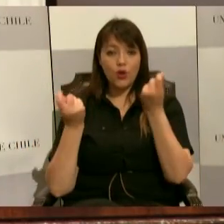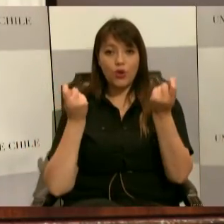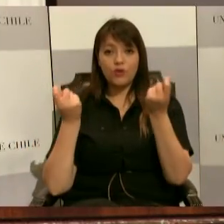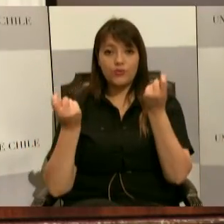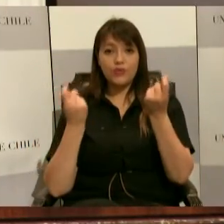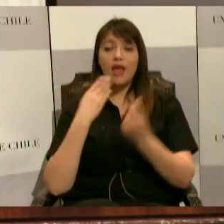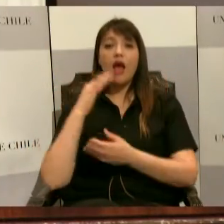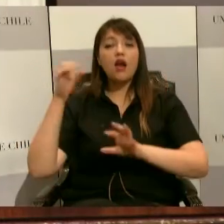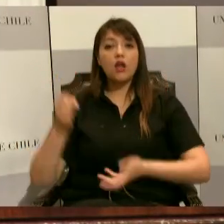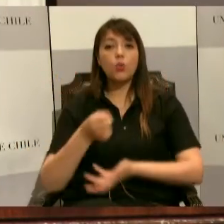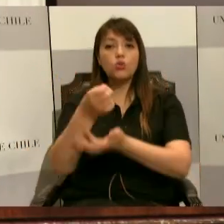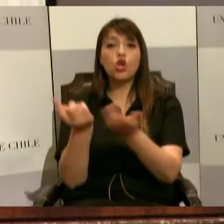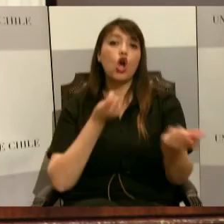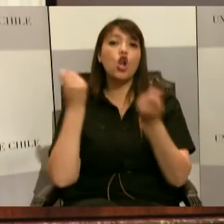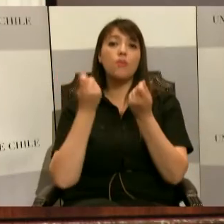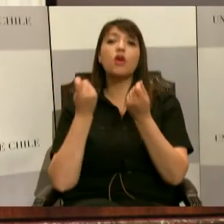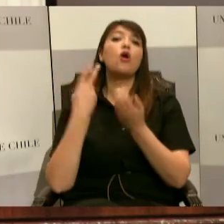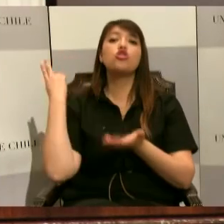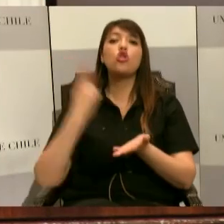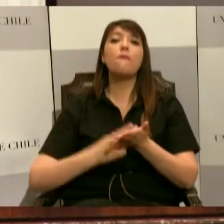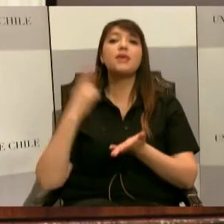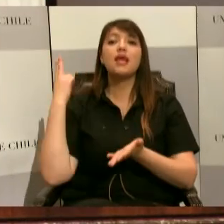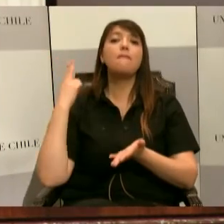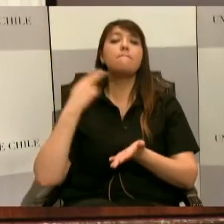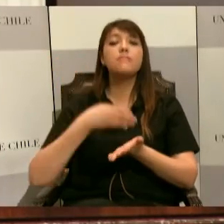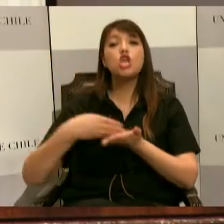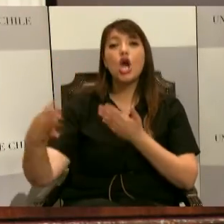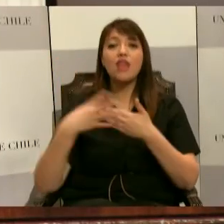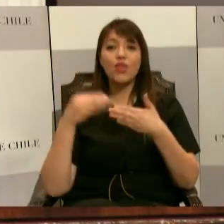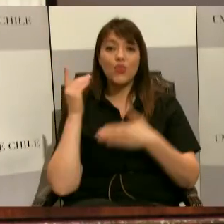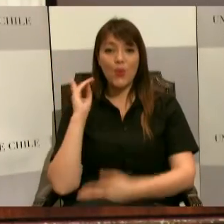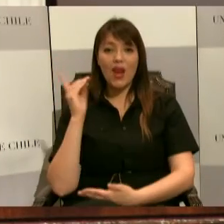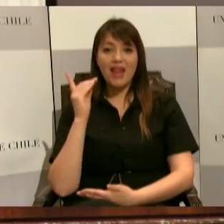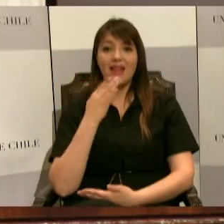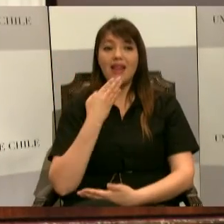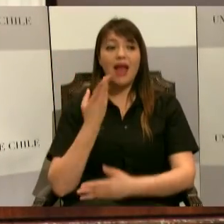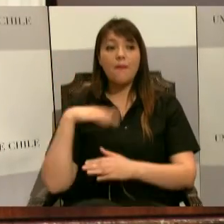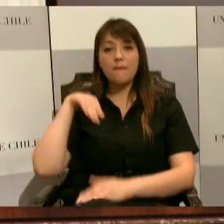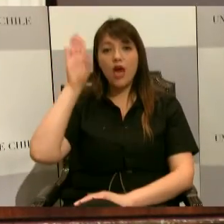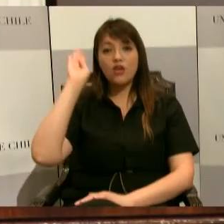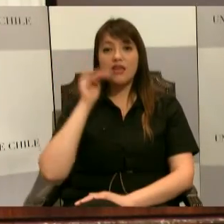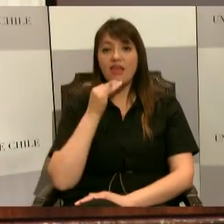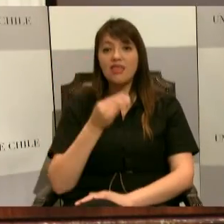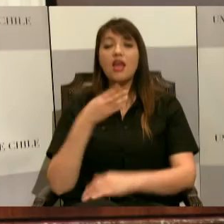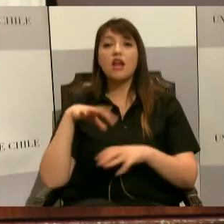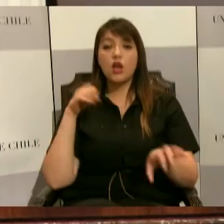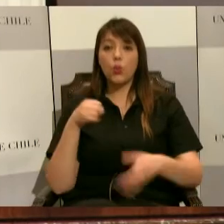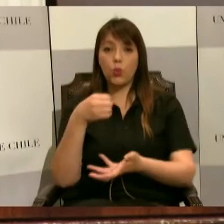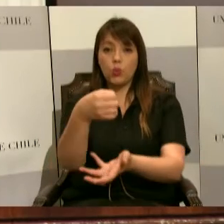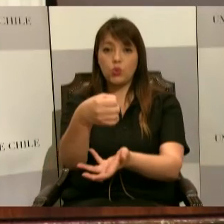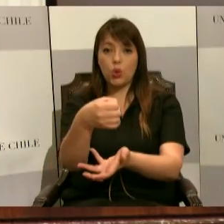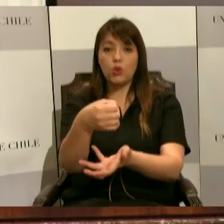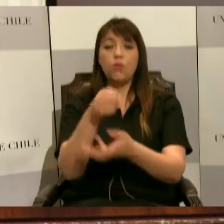de recursos económicos involucrados que supera los 2.000 millones de dólares. La mayoría sustantiva de recursos, como ha denunciado el propio Contralor